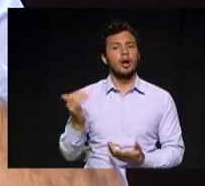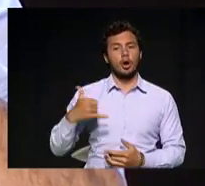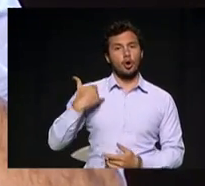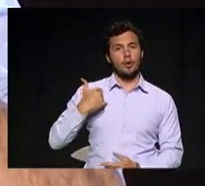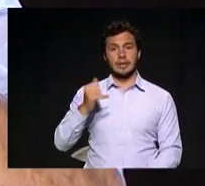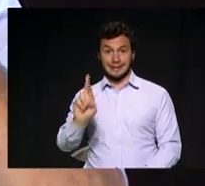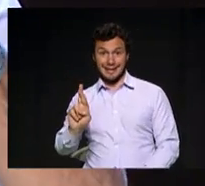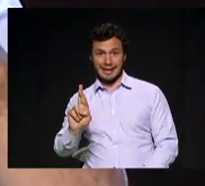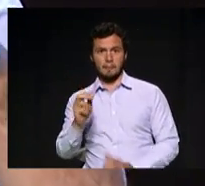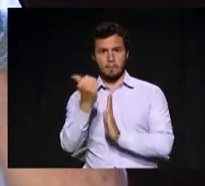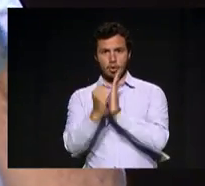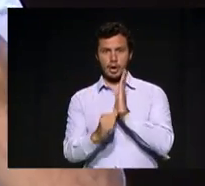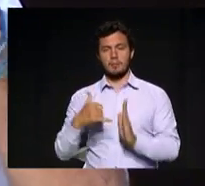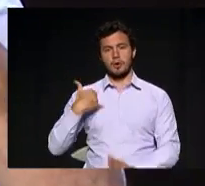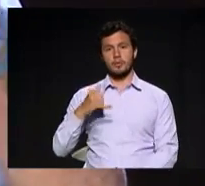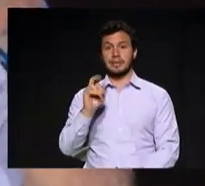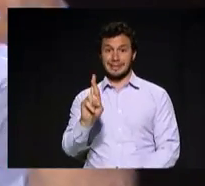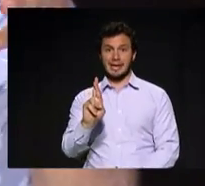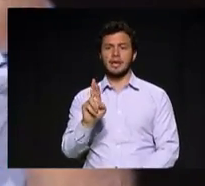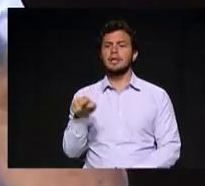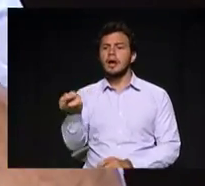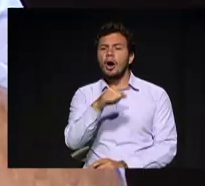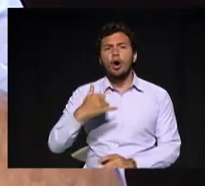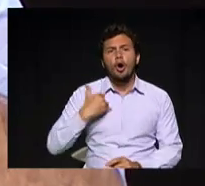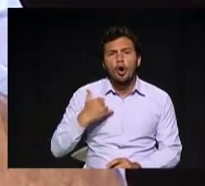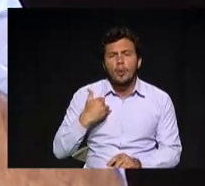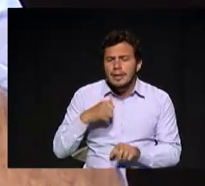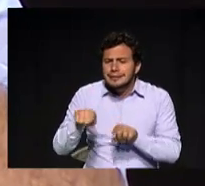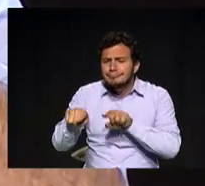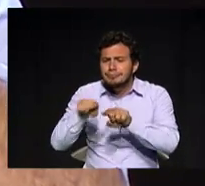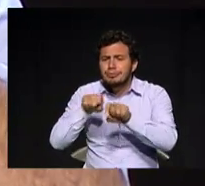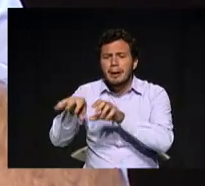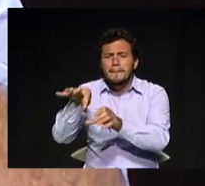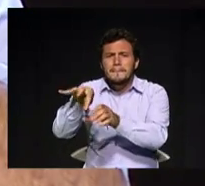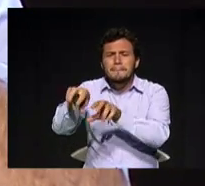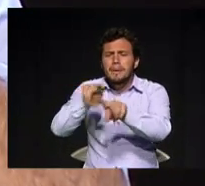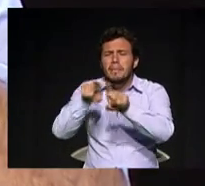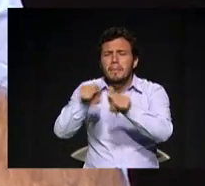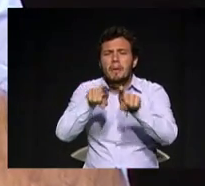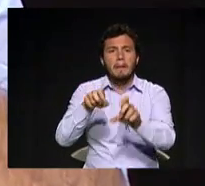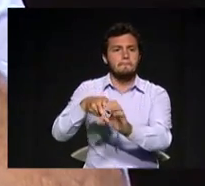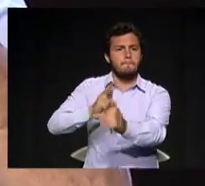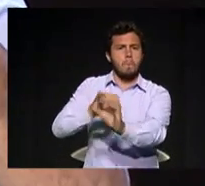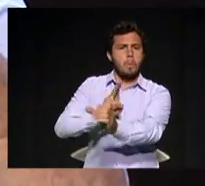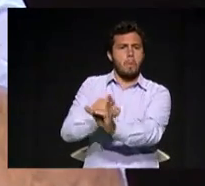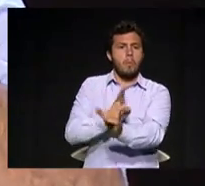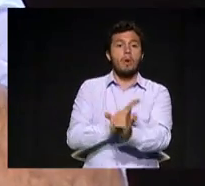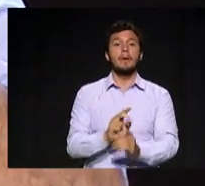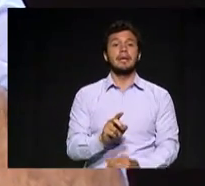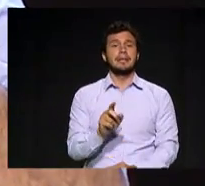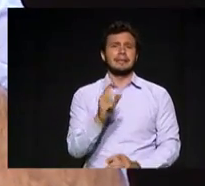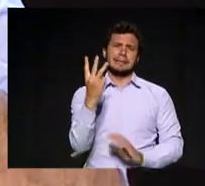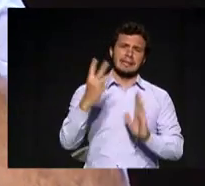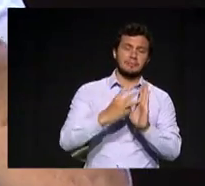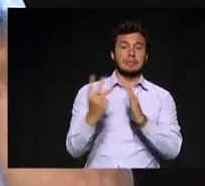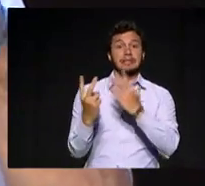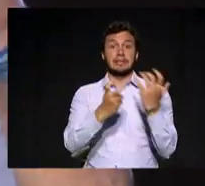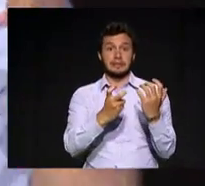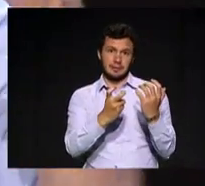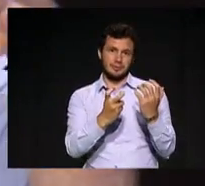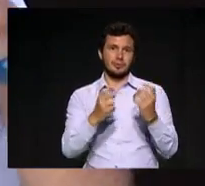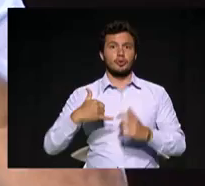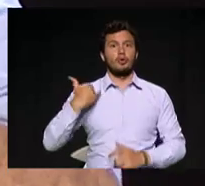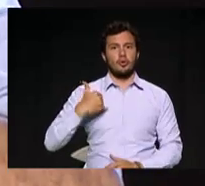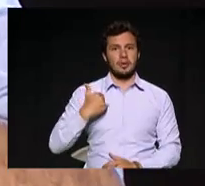que hemos sacado el conflicto las personas que están más cercanos los jóvenes a 3700 jóvenes y el otro es parceros son